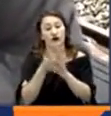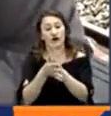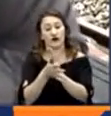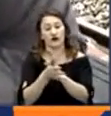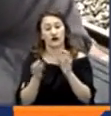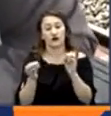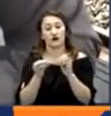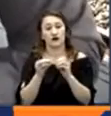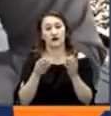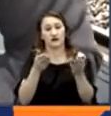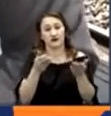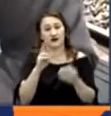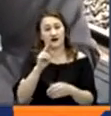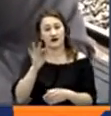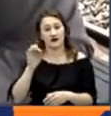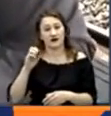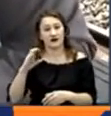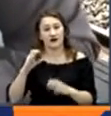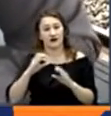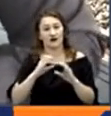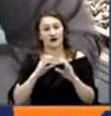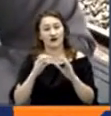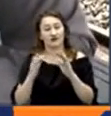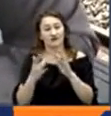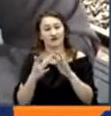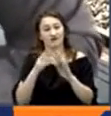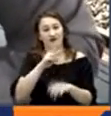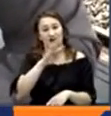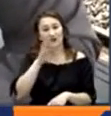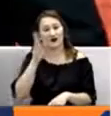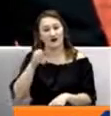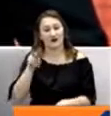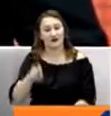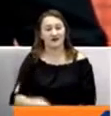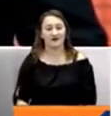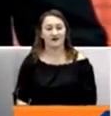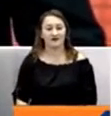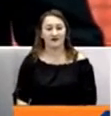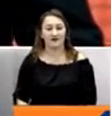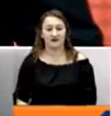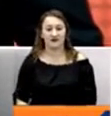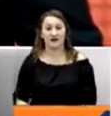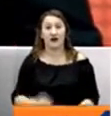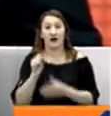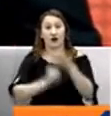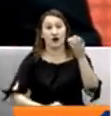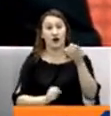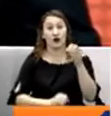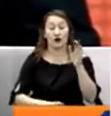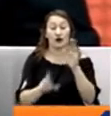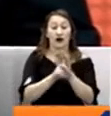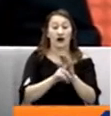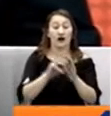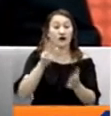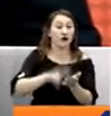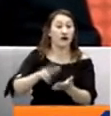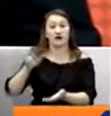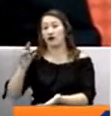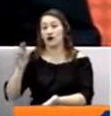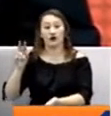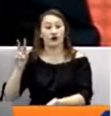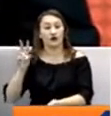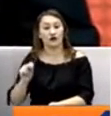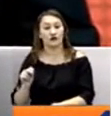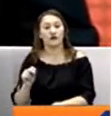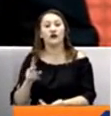estudio. Daniel Cañas, RTVC Noticias, conectados 24/7. Daniel, muchísimas gracias. Y la despenalización del aborto será definida por dos conjueces, pues la